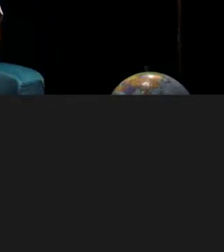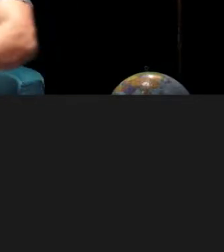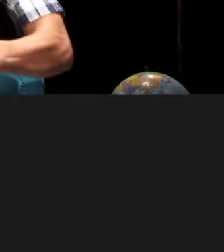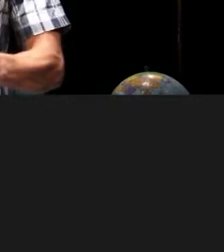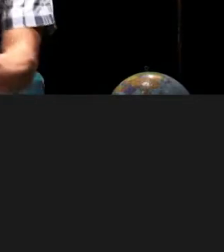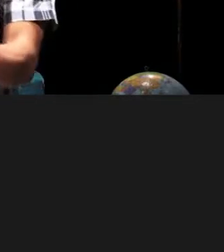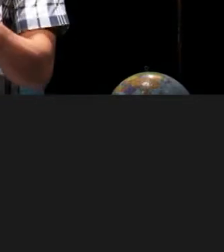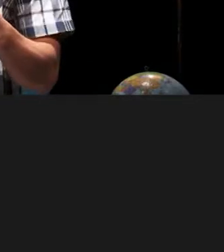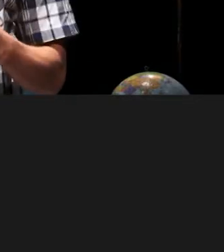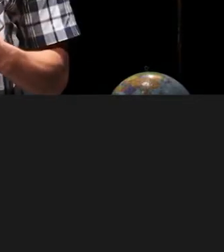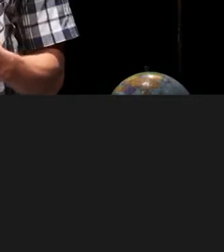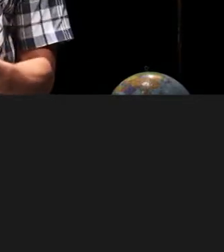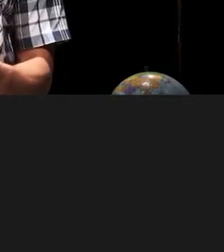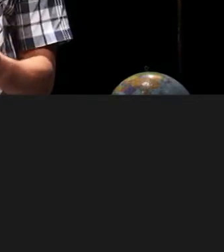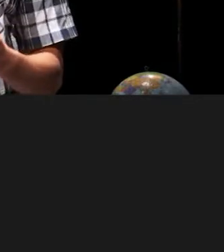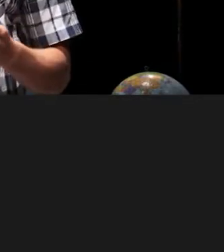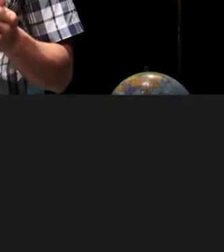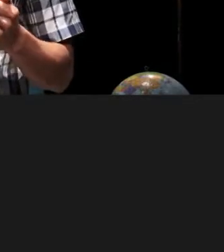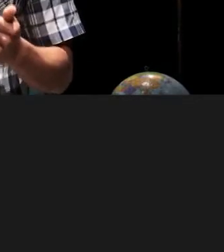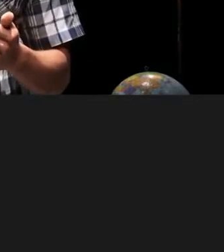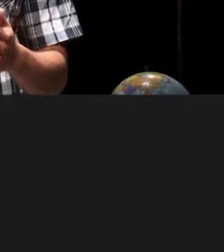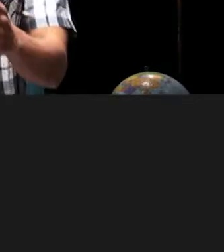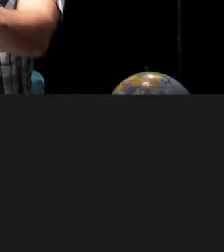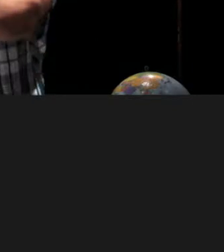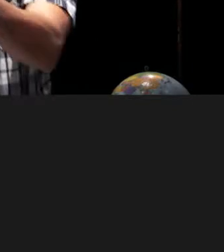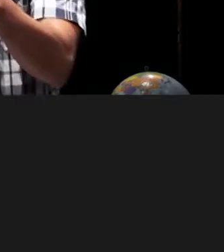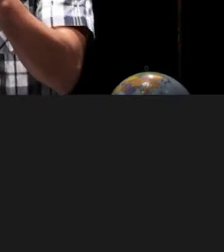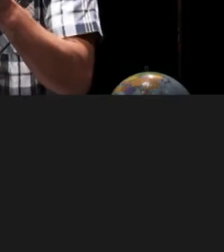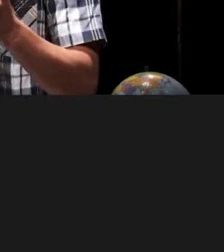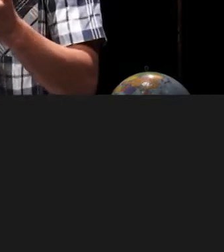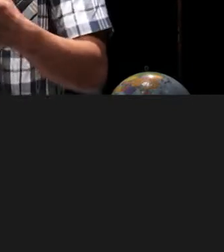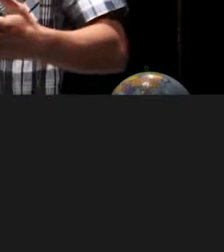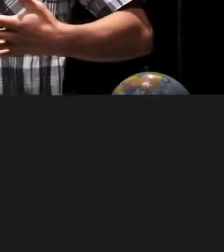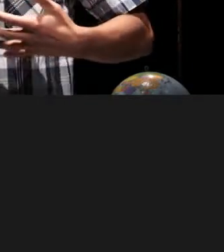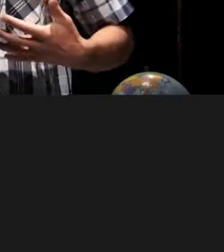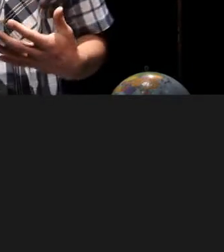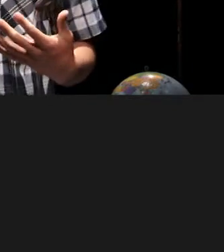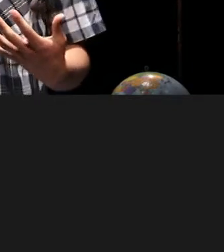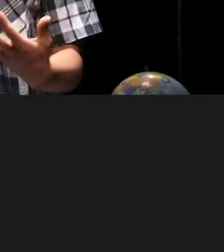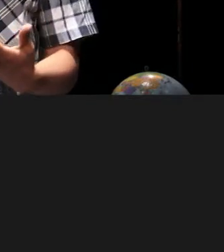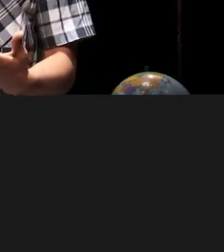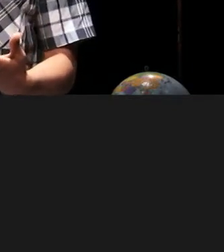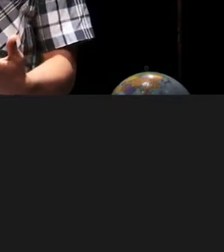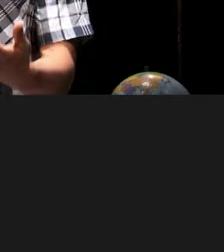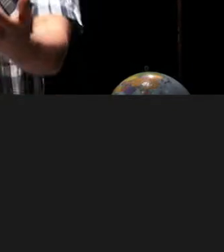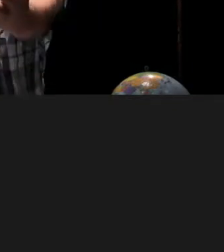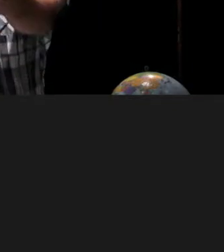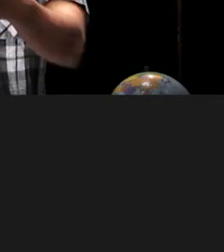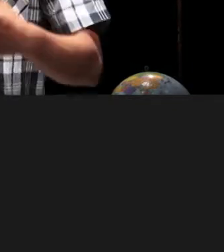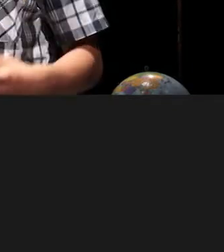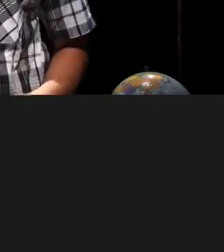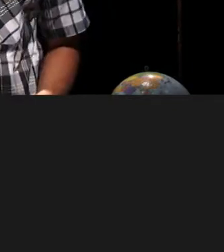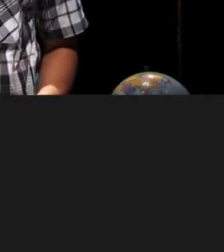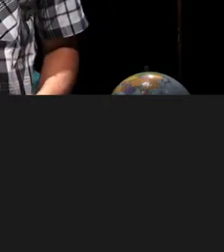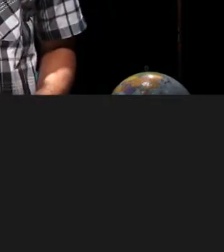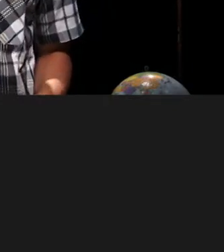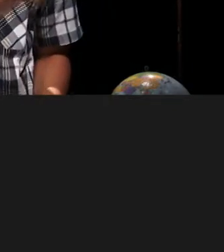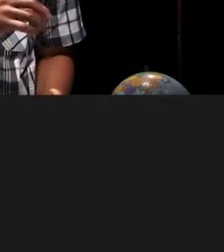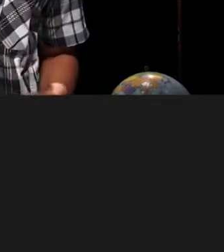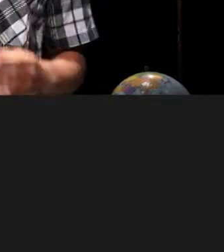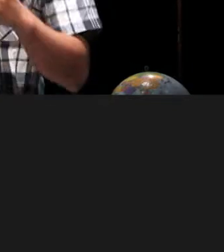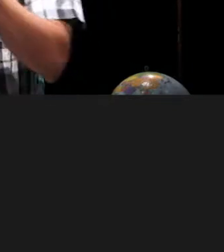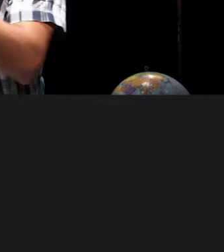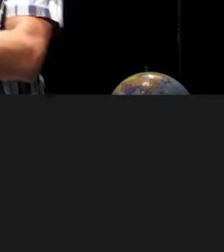aunque se esforzaron, no pudieron hacer lo que se les pedía. A continuación, el padre desató el fajo y les dio las